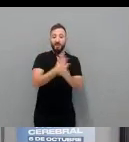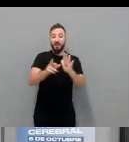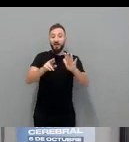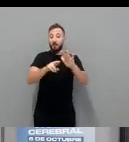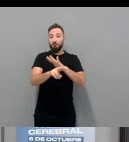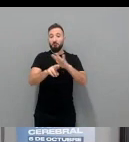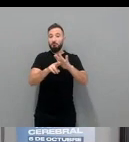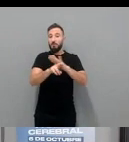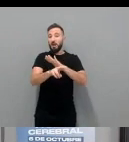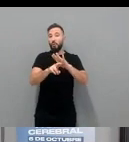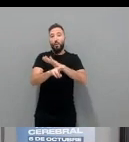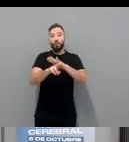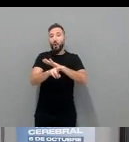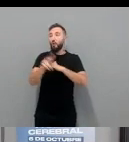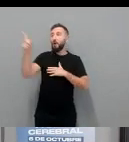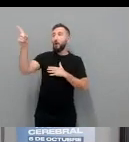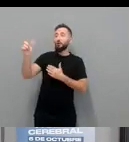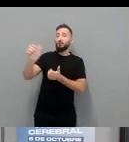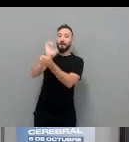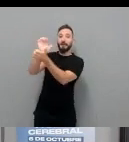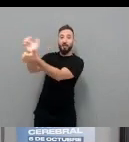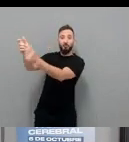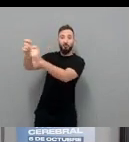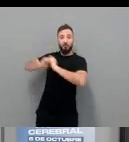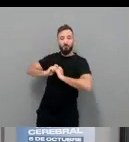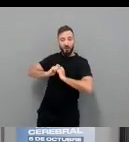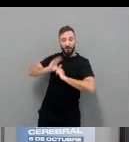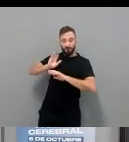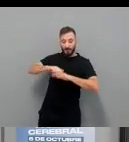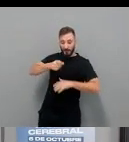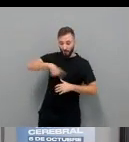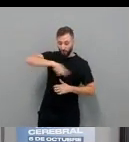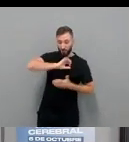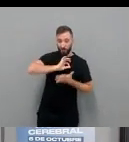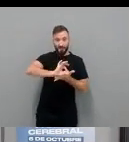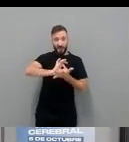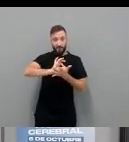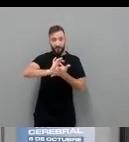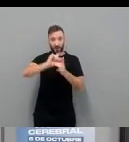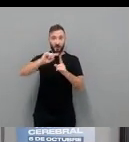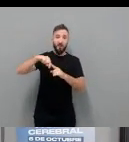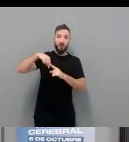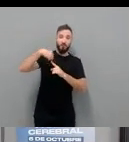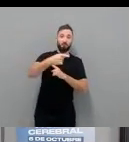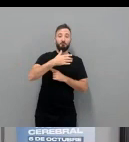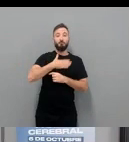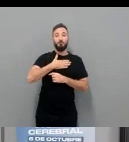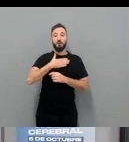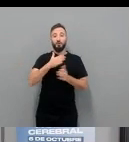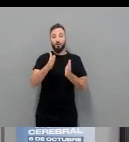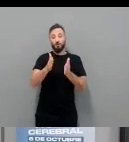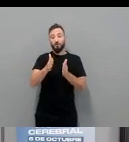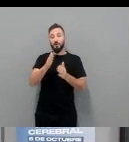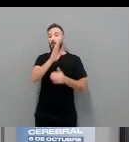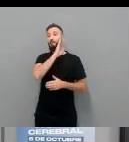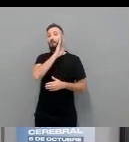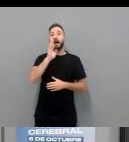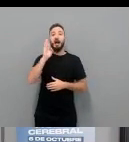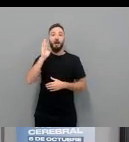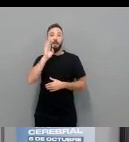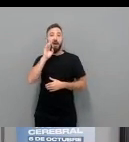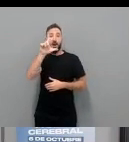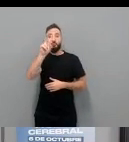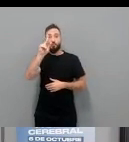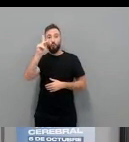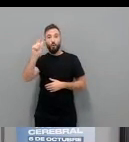que digamos que nos han prestado a nosotras como servicio y posteriormente, como os contará la Machu de Luca, ellos